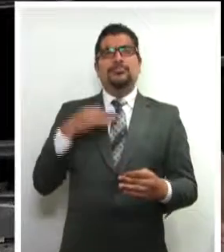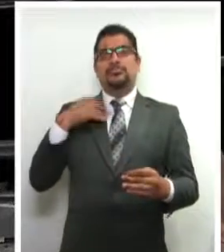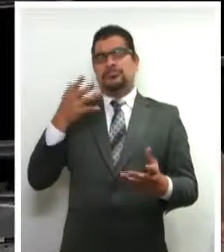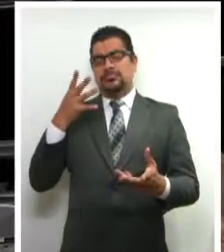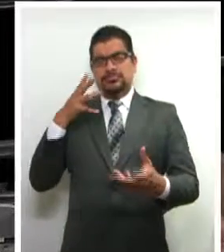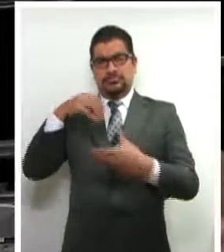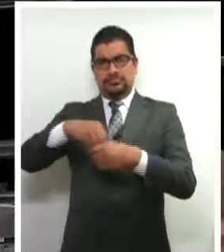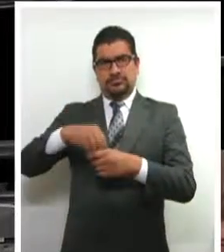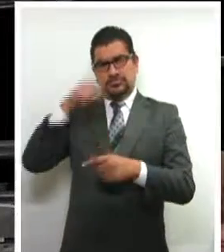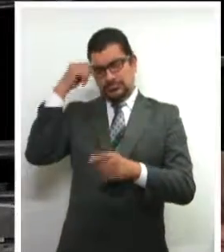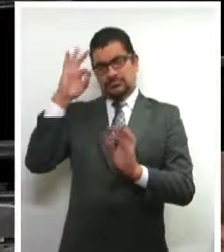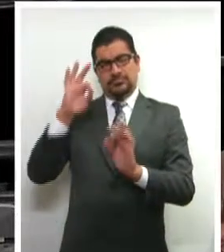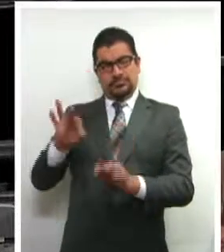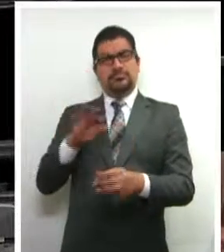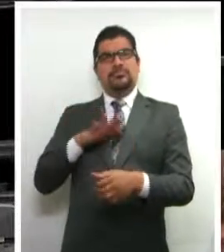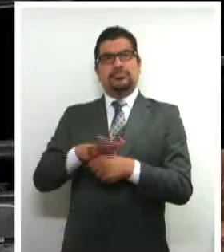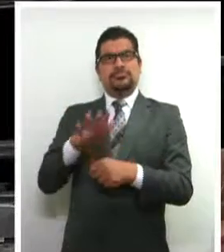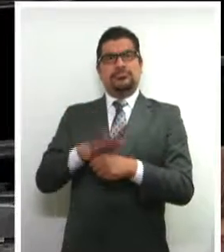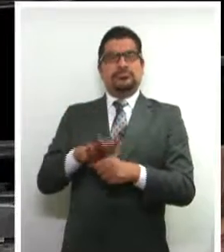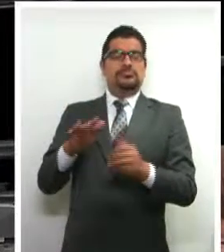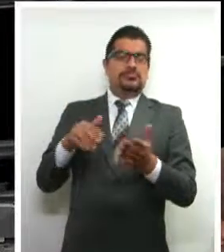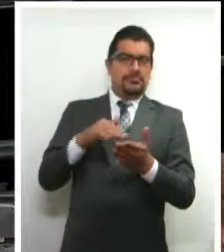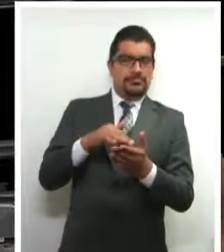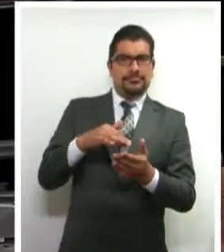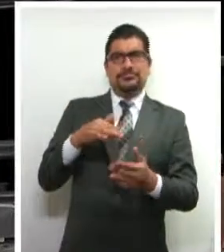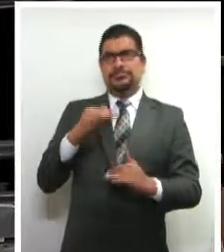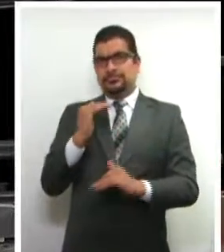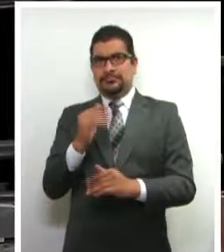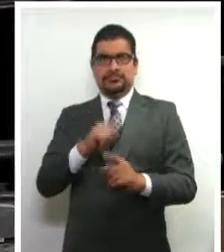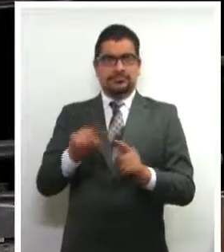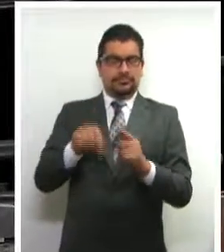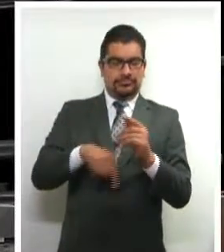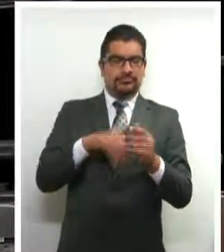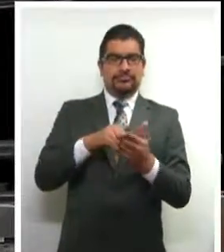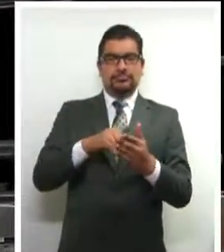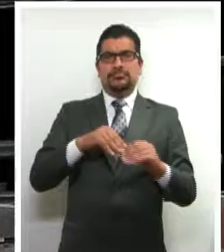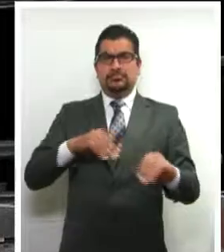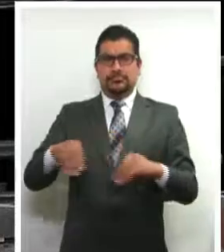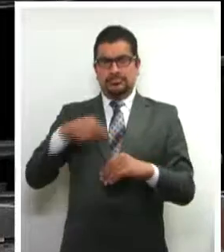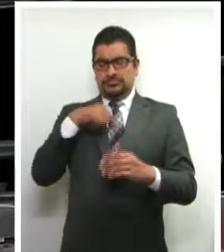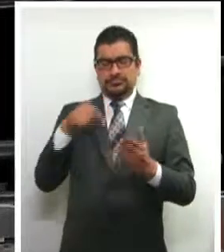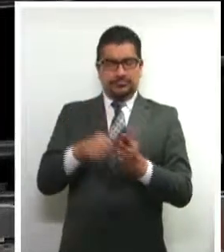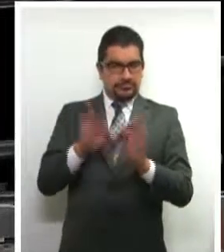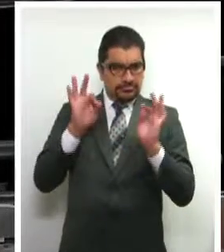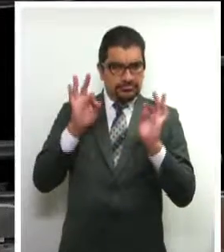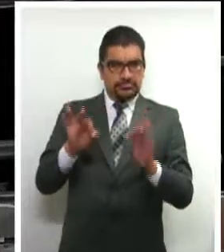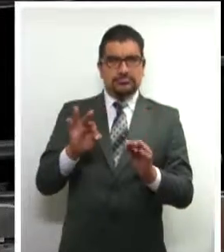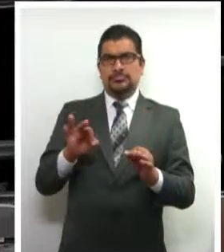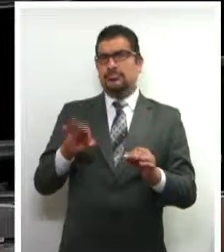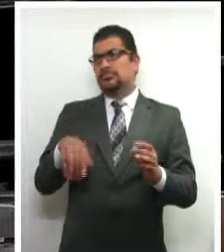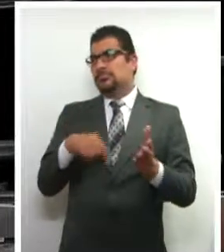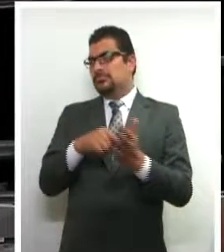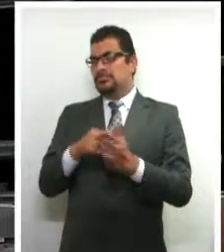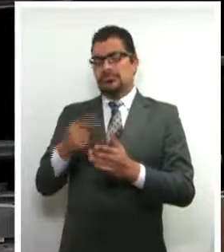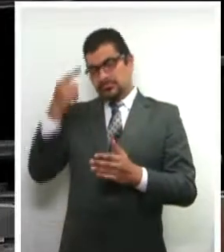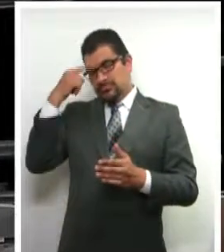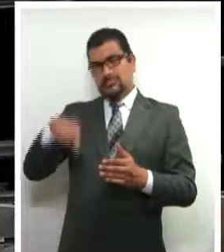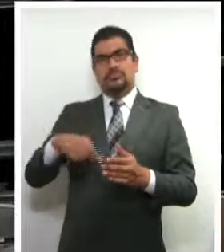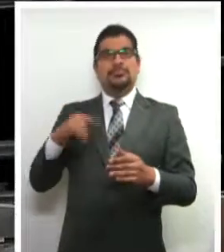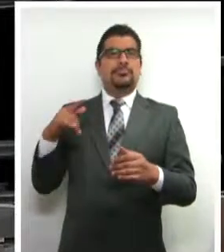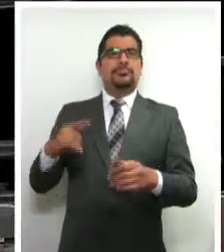de manera exclusiva, marca los límites del municipio y es en el espacio en el que operan sus órganos de gobierno. En